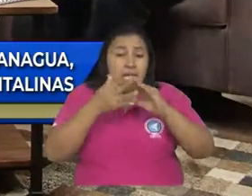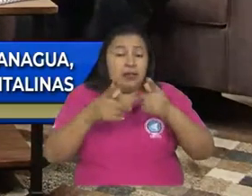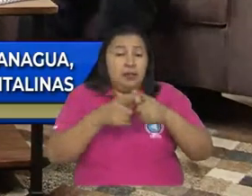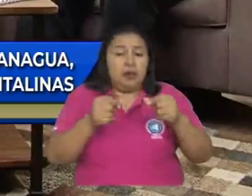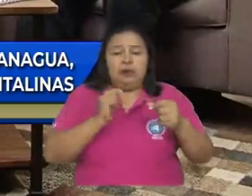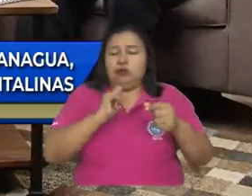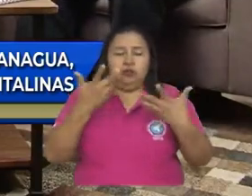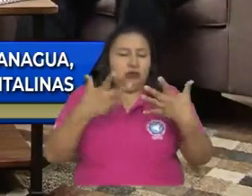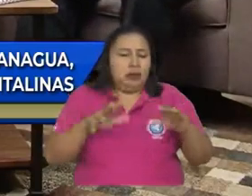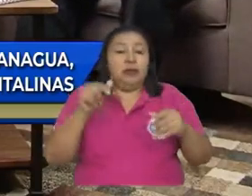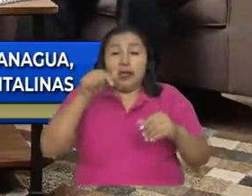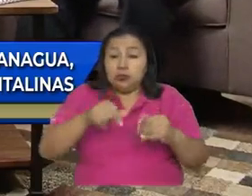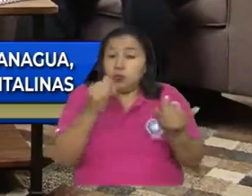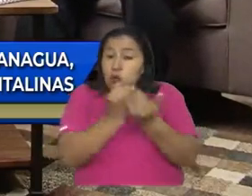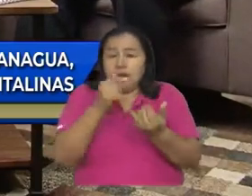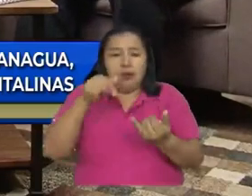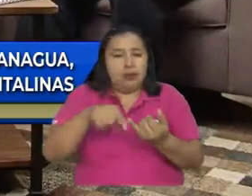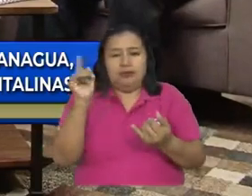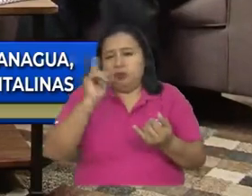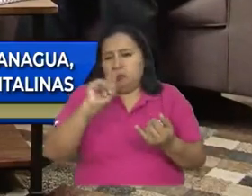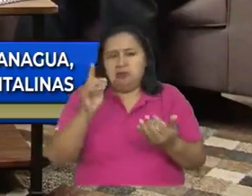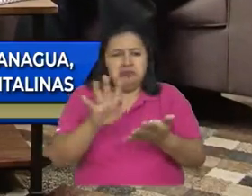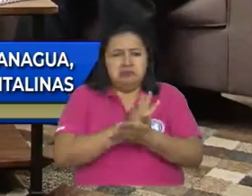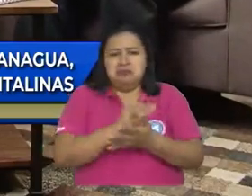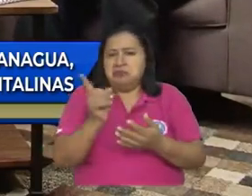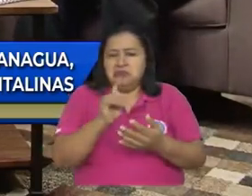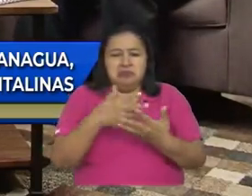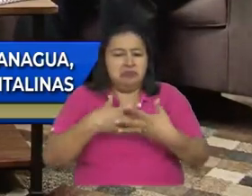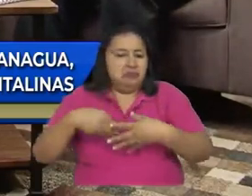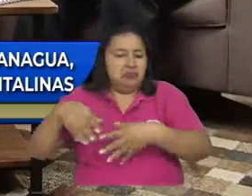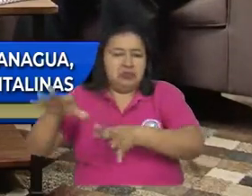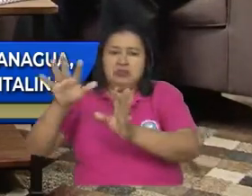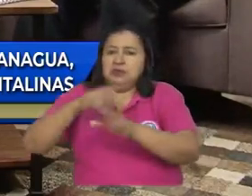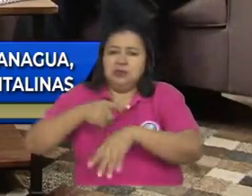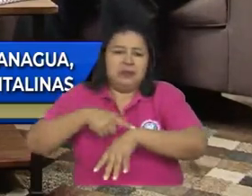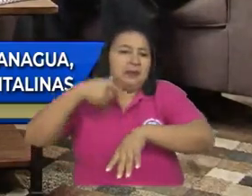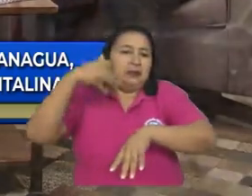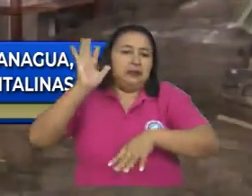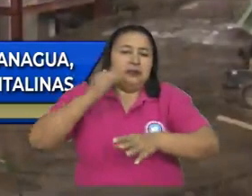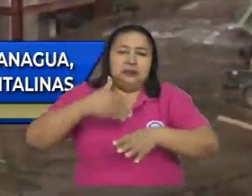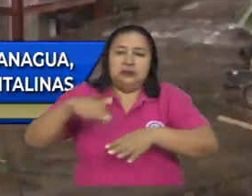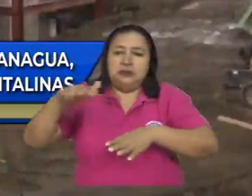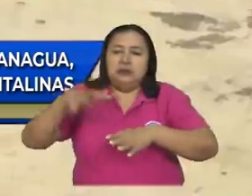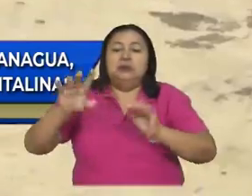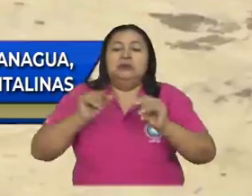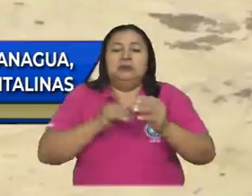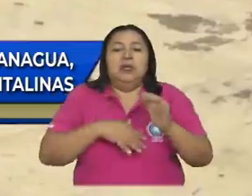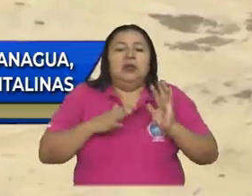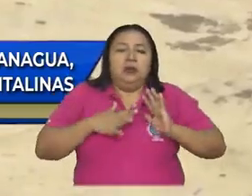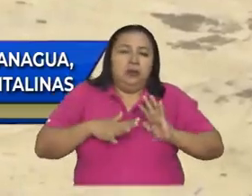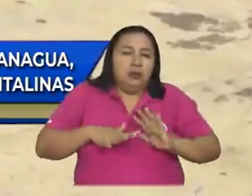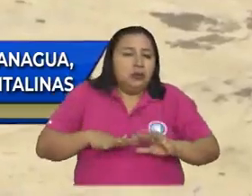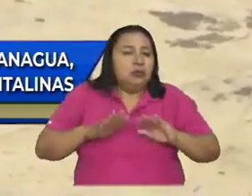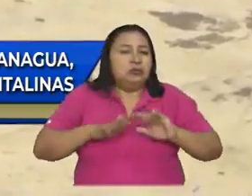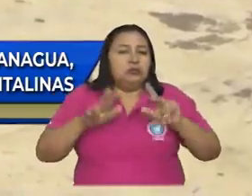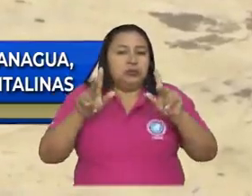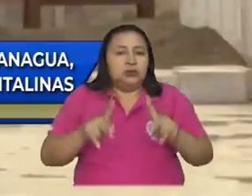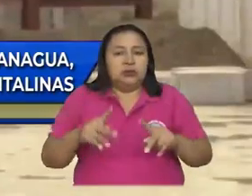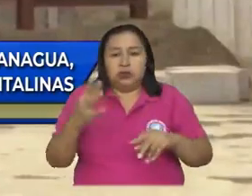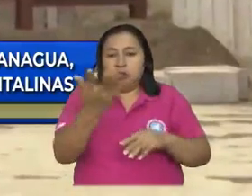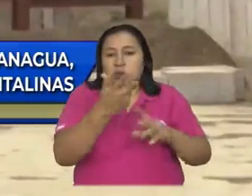tipo de situaciones ya no se da. Ya no existe dentro de la realidad. Entonces te da más tranquilidad entre toda